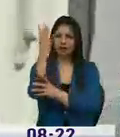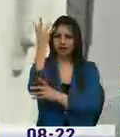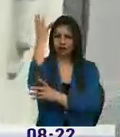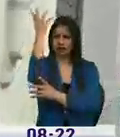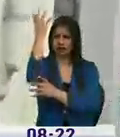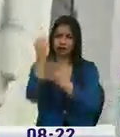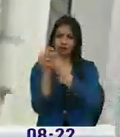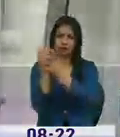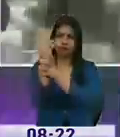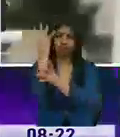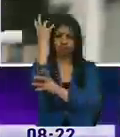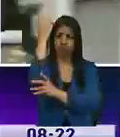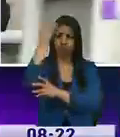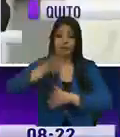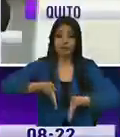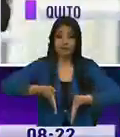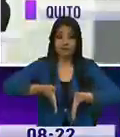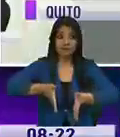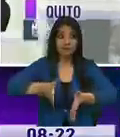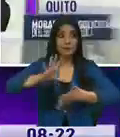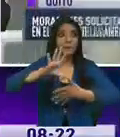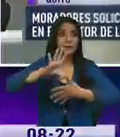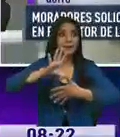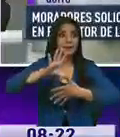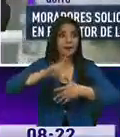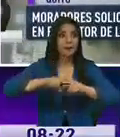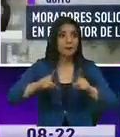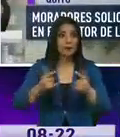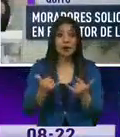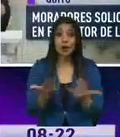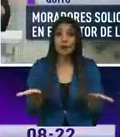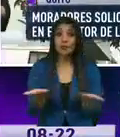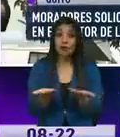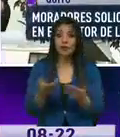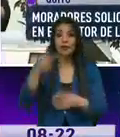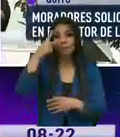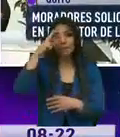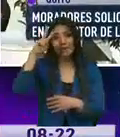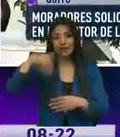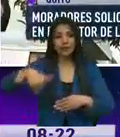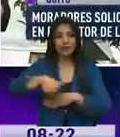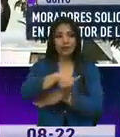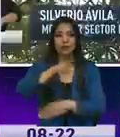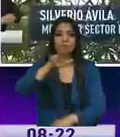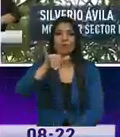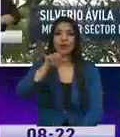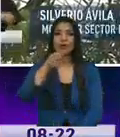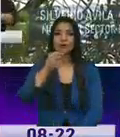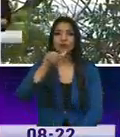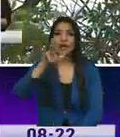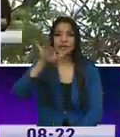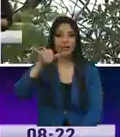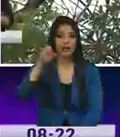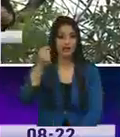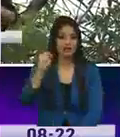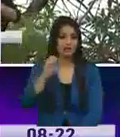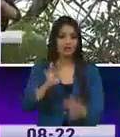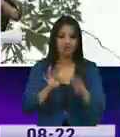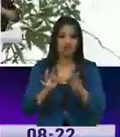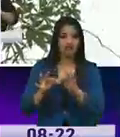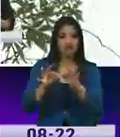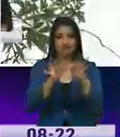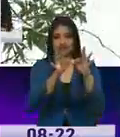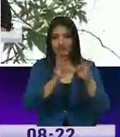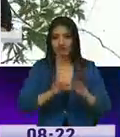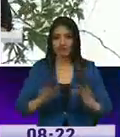sin podar en la América, sin embargo, nosotros ahora nos encontramos en la México y Buenos Aires y aquí también se está dando mantenimiento